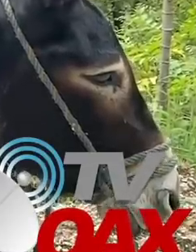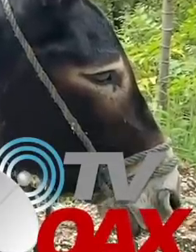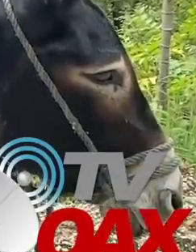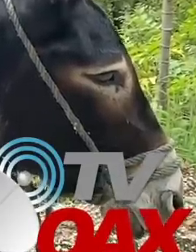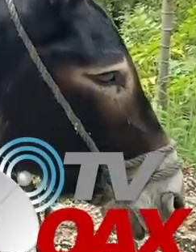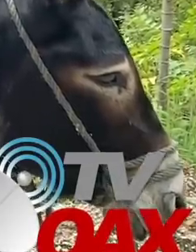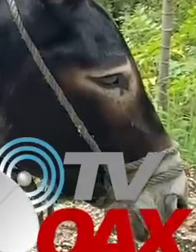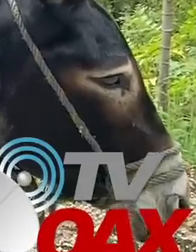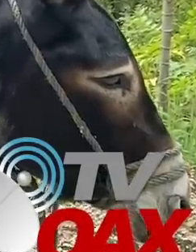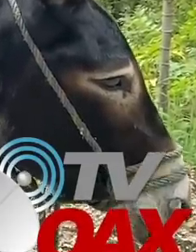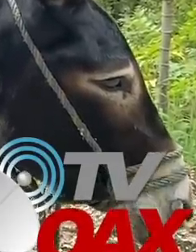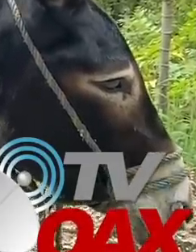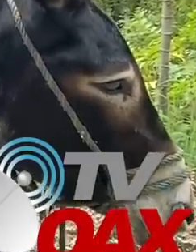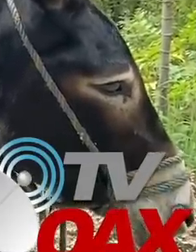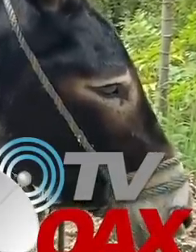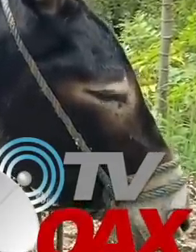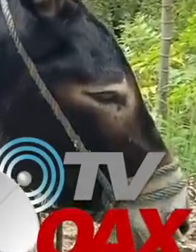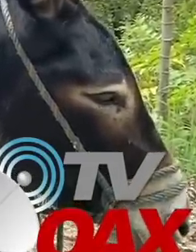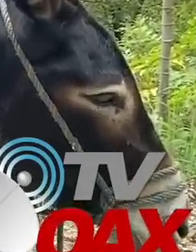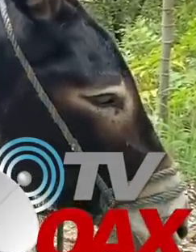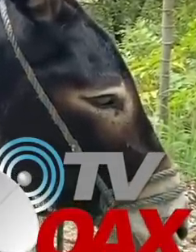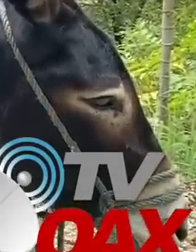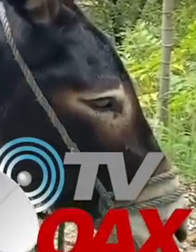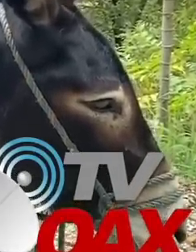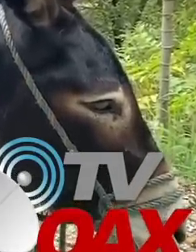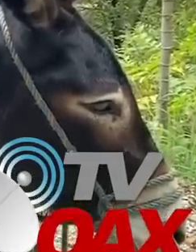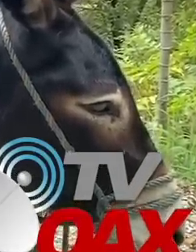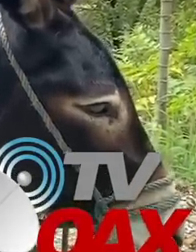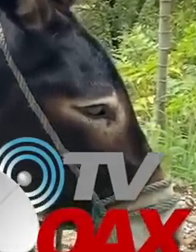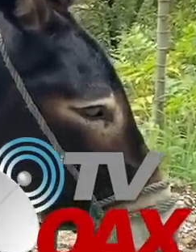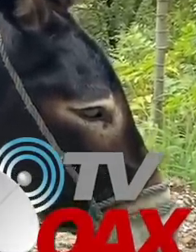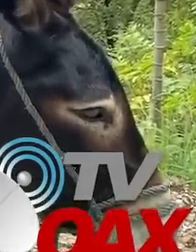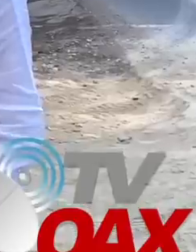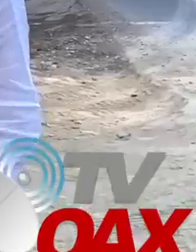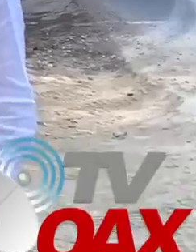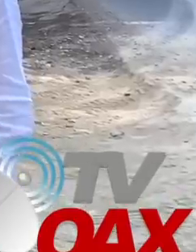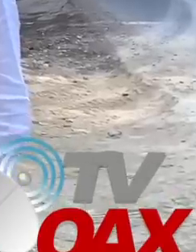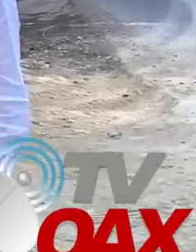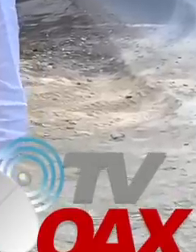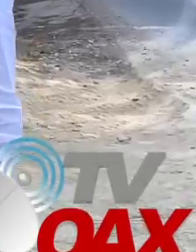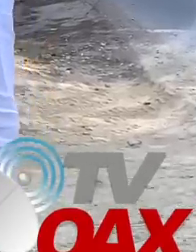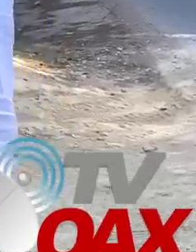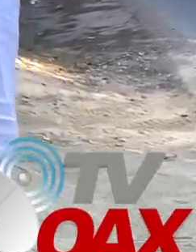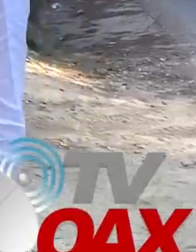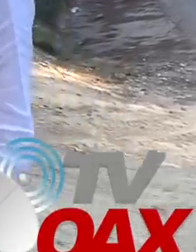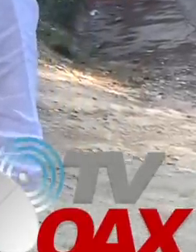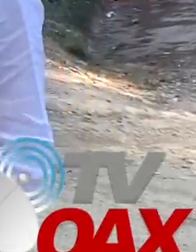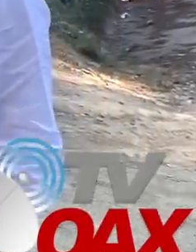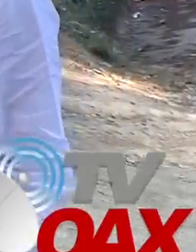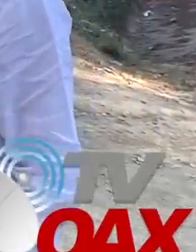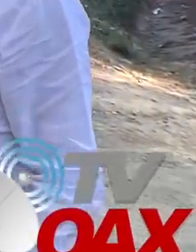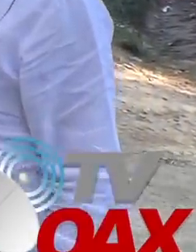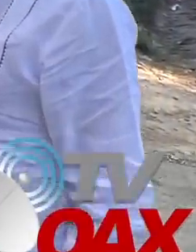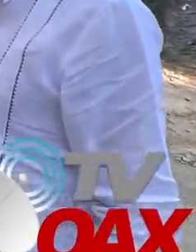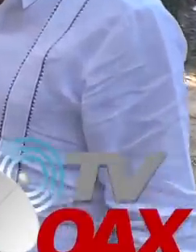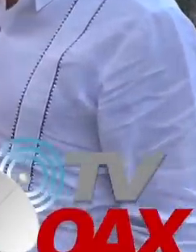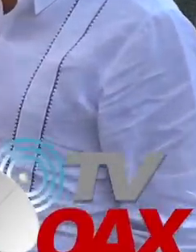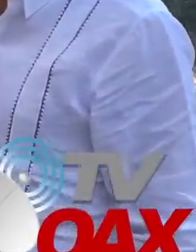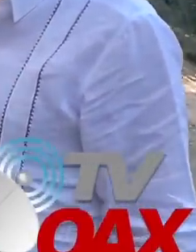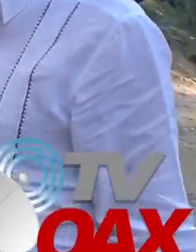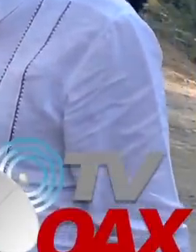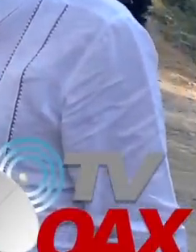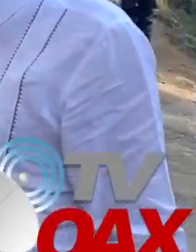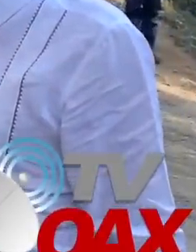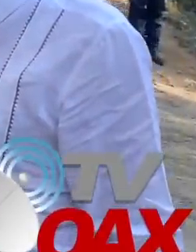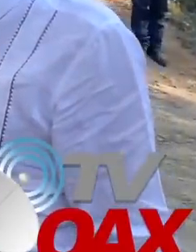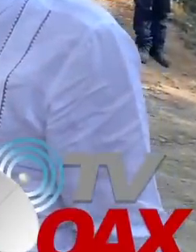duda alguna al presidente de México le ha funcionado, porque está gobernando de la mano con el pueblo,